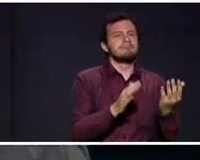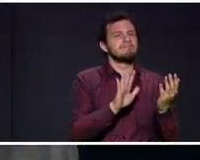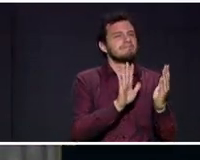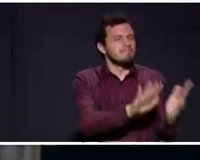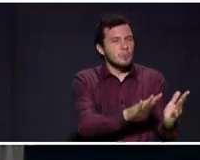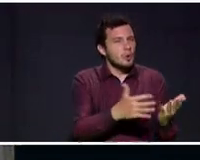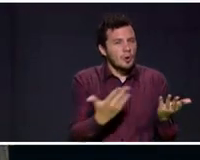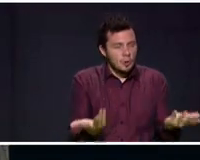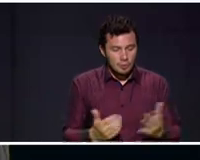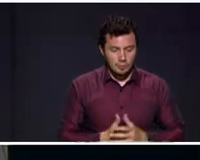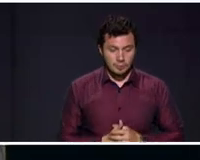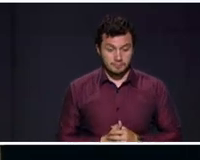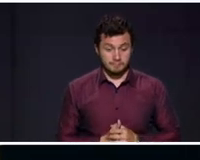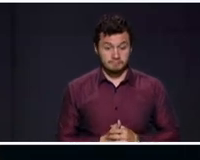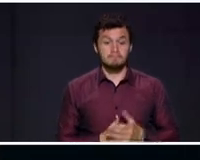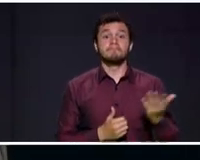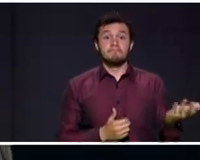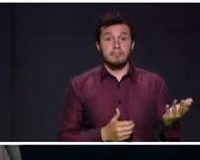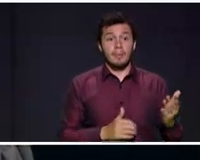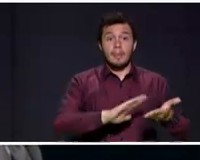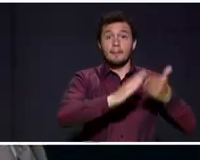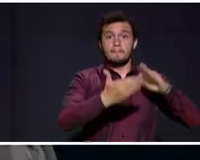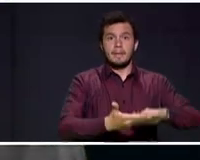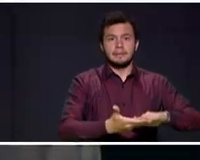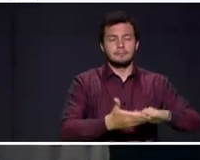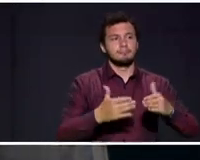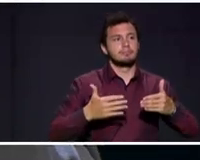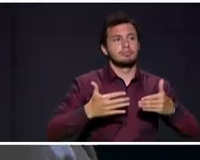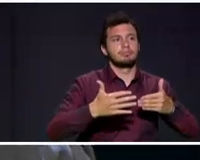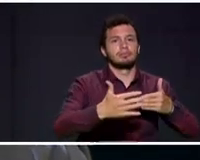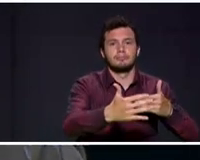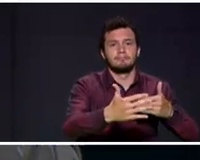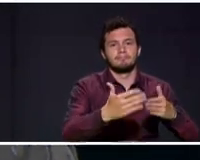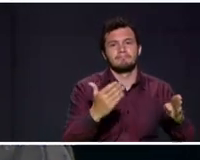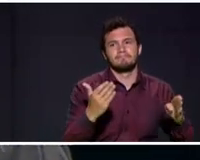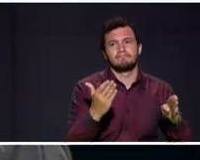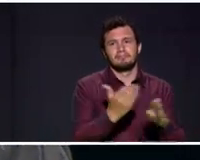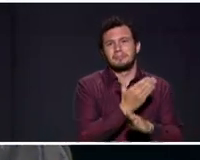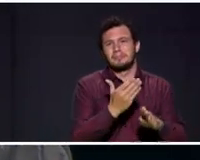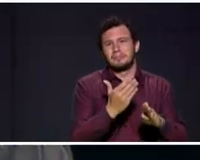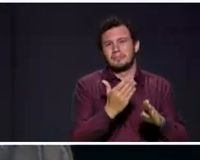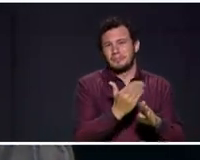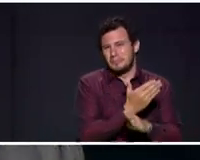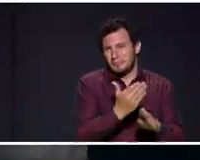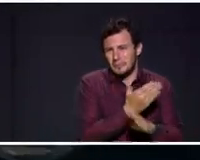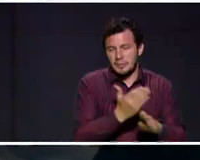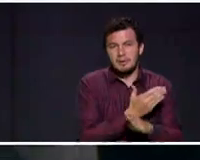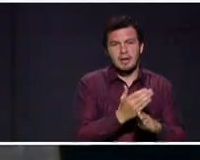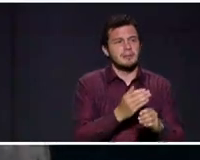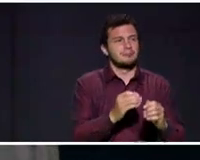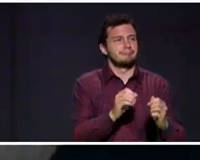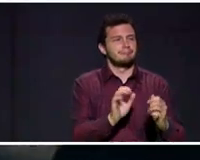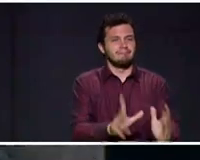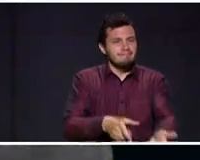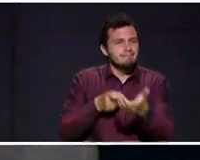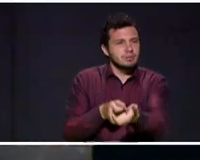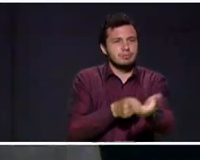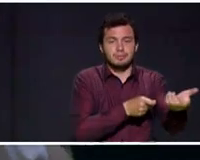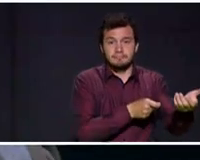y nos está retrocediendo a un conflicto político social y armado y una causa estructural que tiene que ver con la difícil